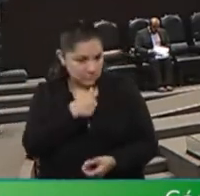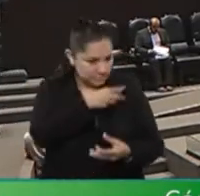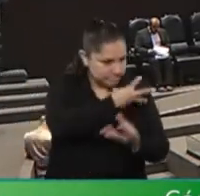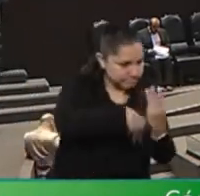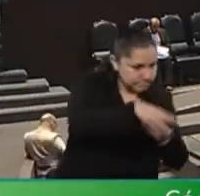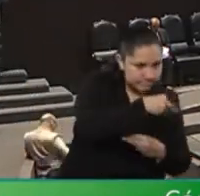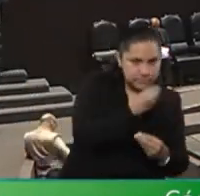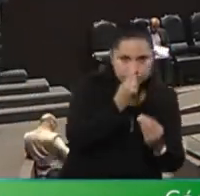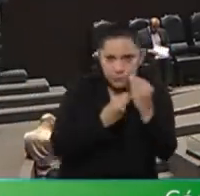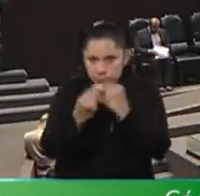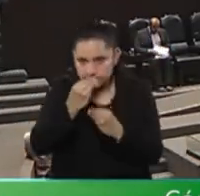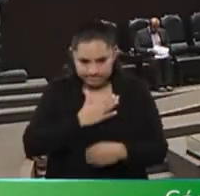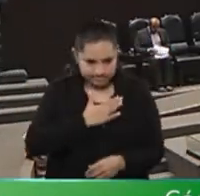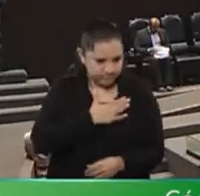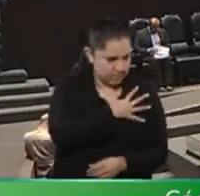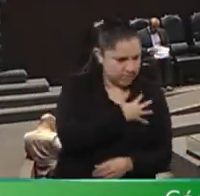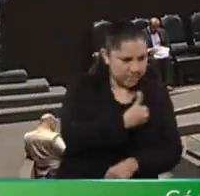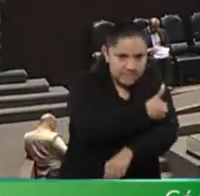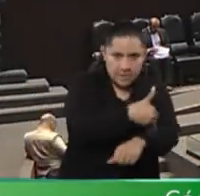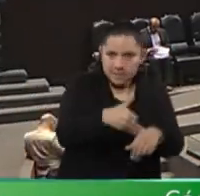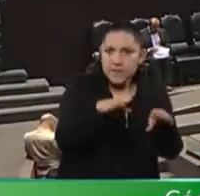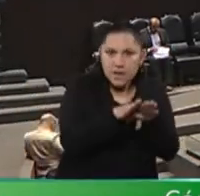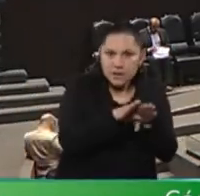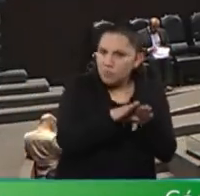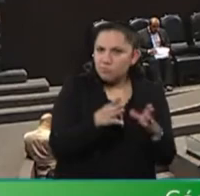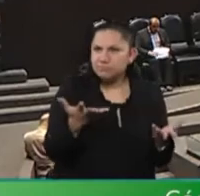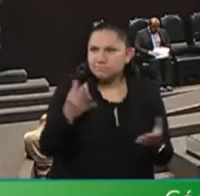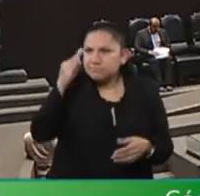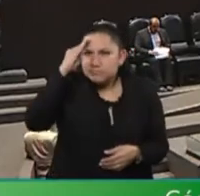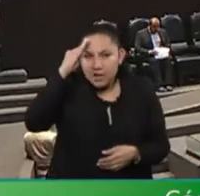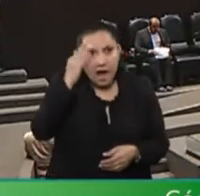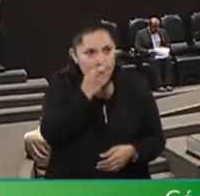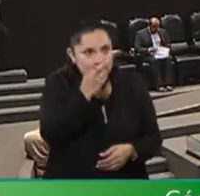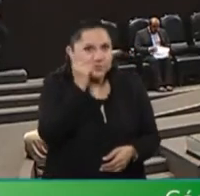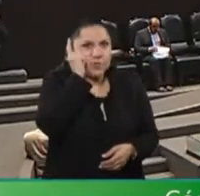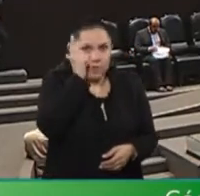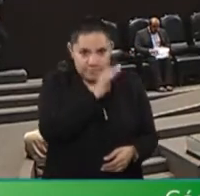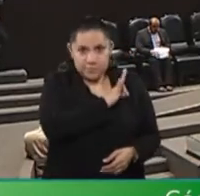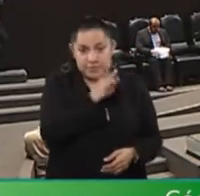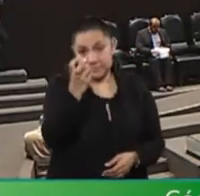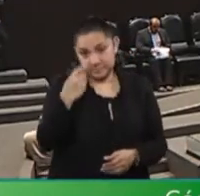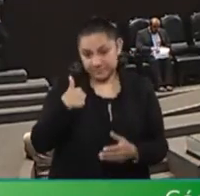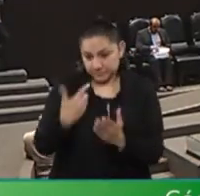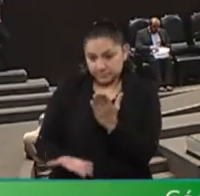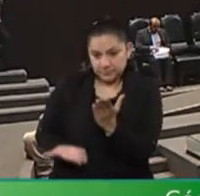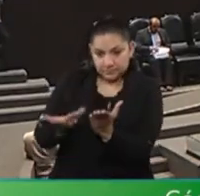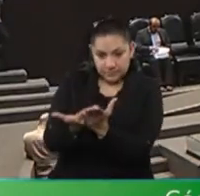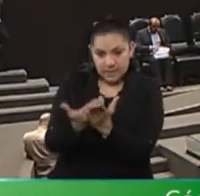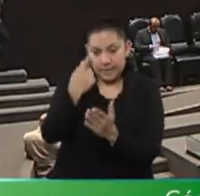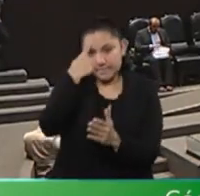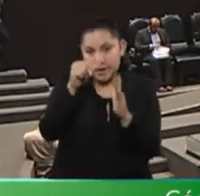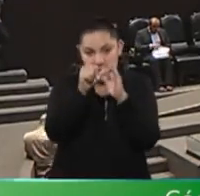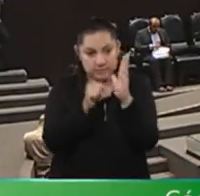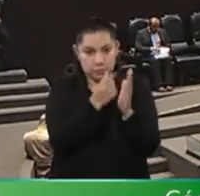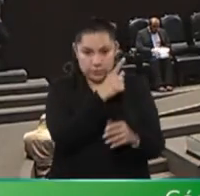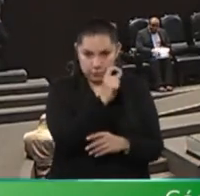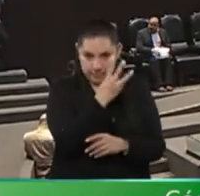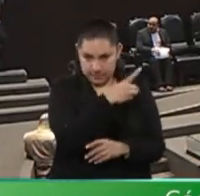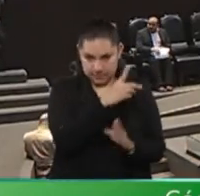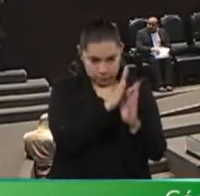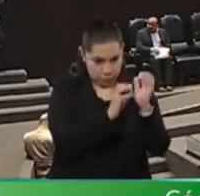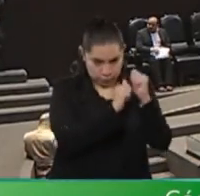diputados he presentado una reserva para incluir un párrafo en el artículo 123 para dar prioridad a los jóvenes en el